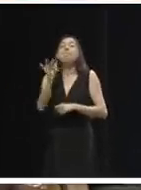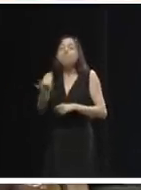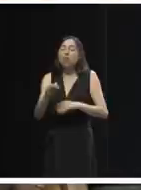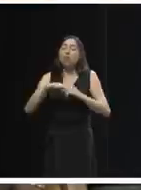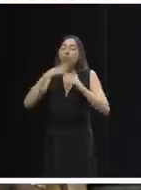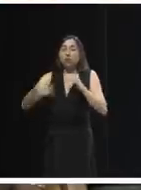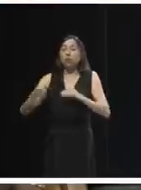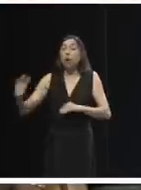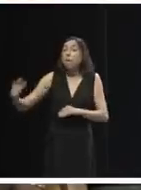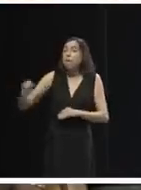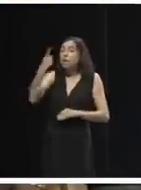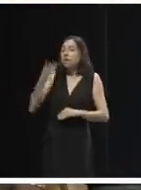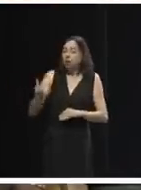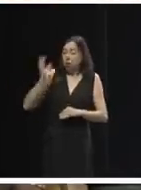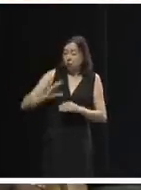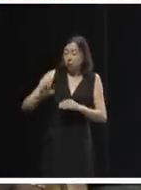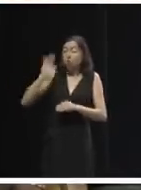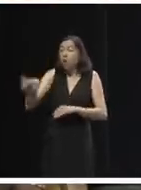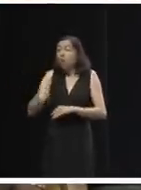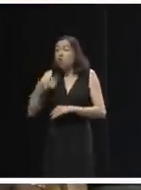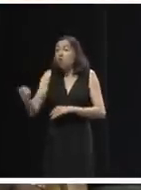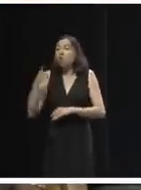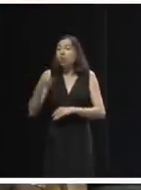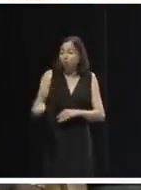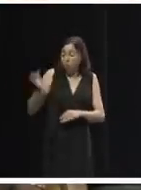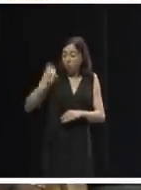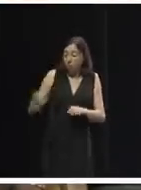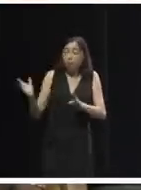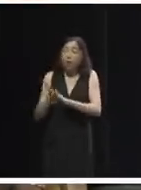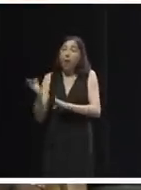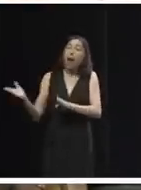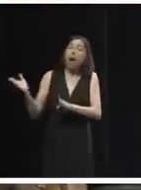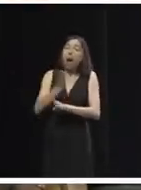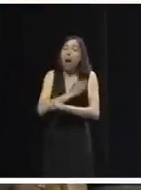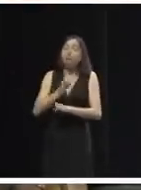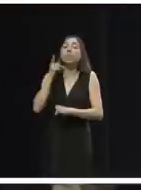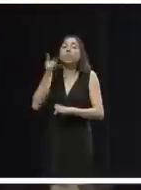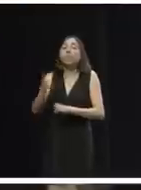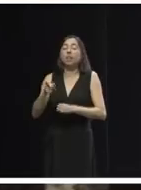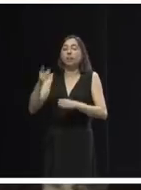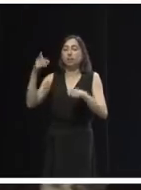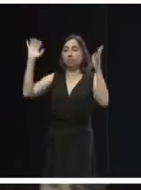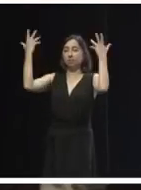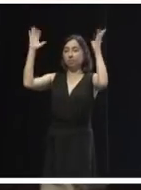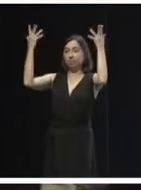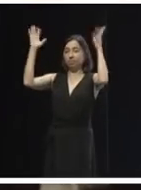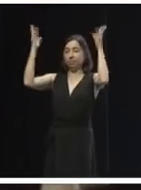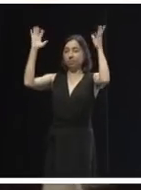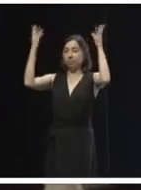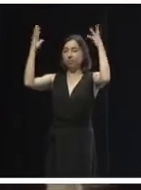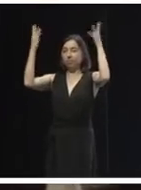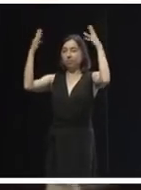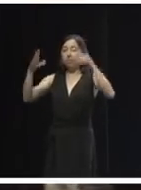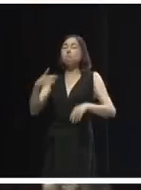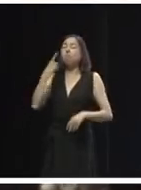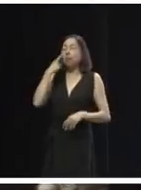que usted percibe y lo conozcamos antes de que se presente a las elecciones en nuestro país.